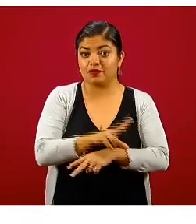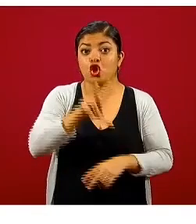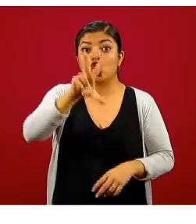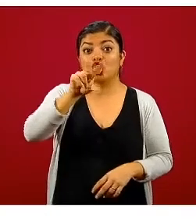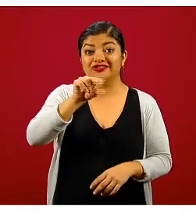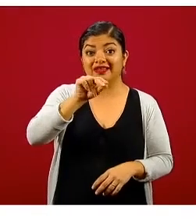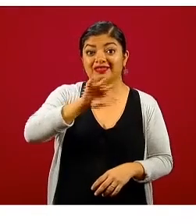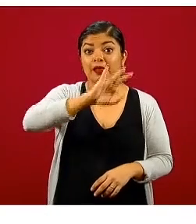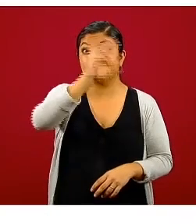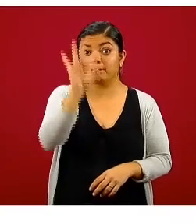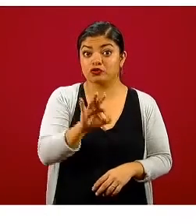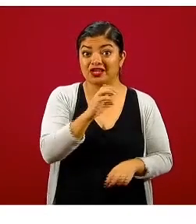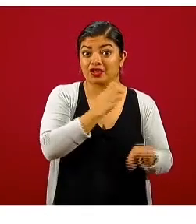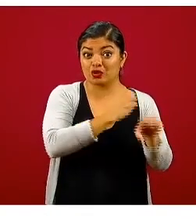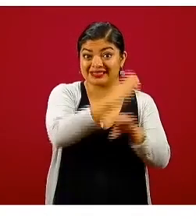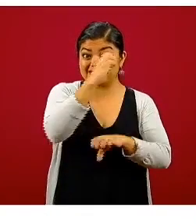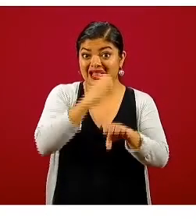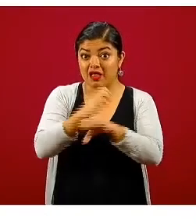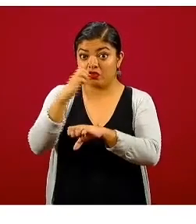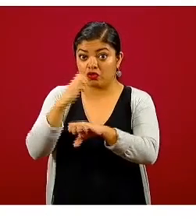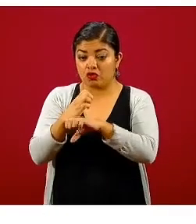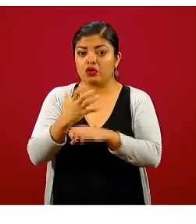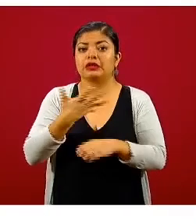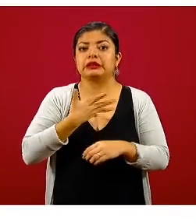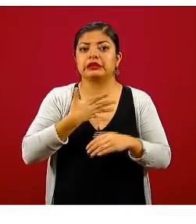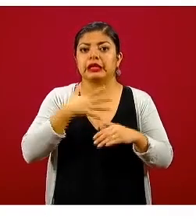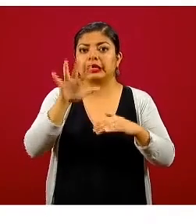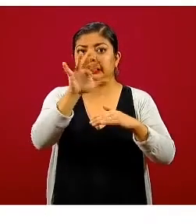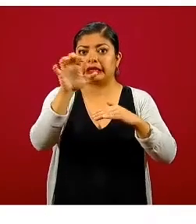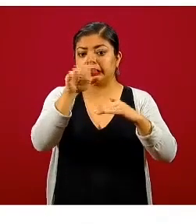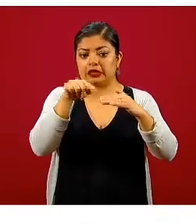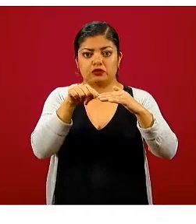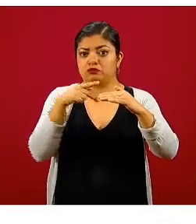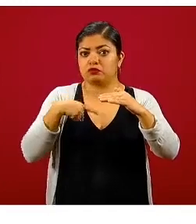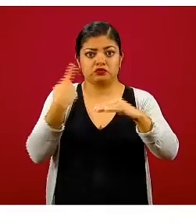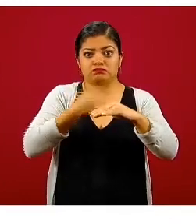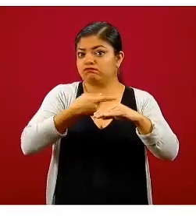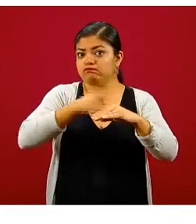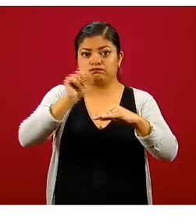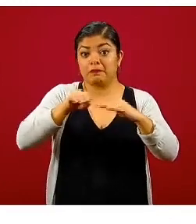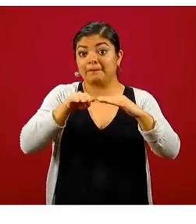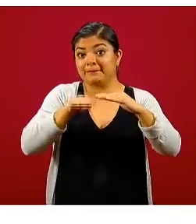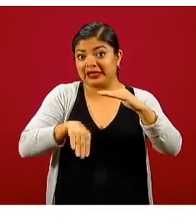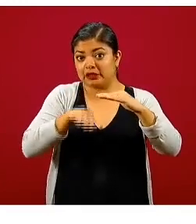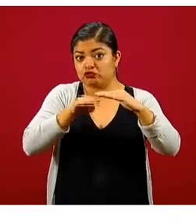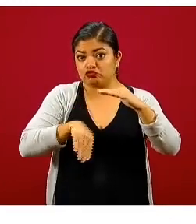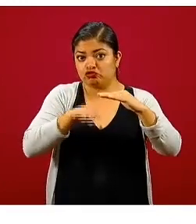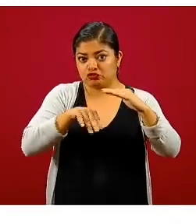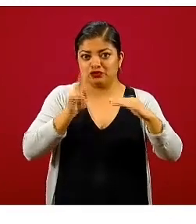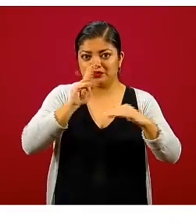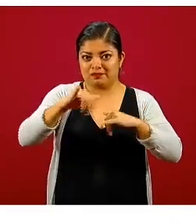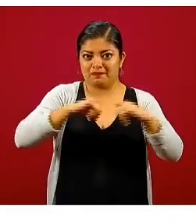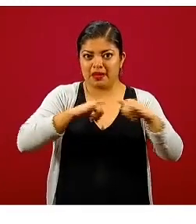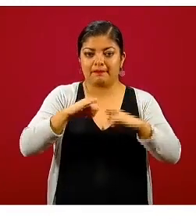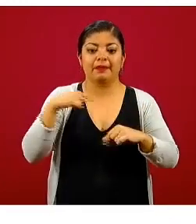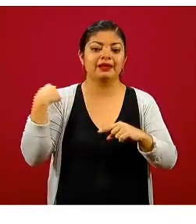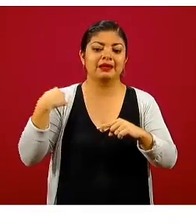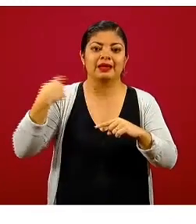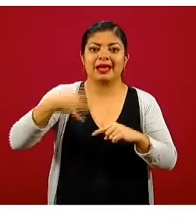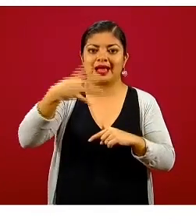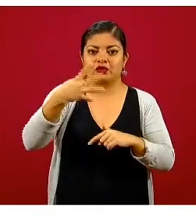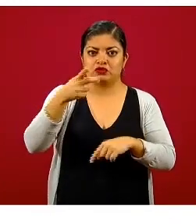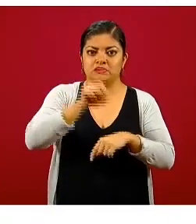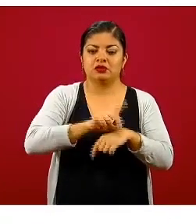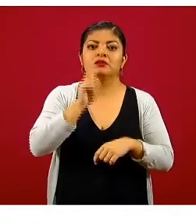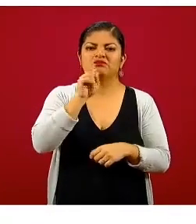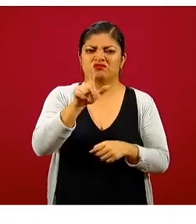80% de los estados tienen menos de 500 casos en este mapa de los últimos 14 días, por eso